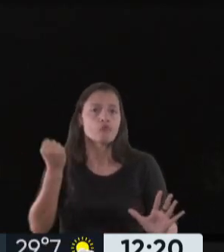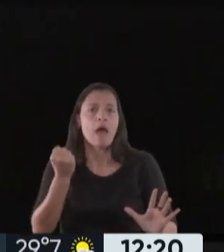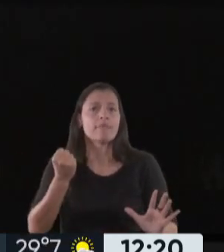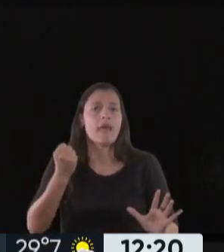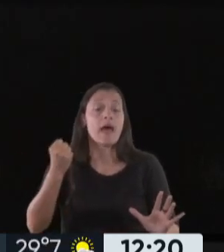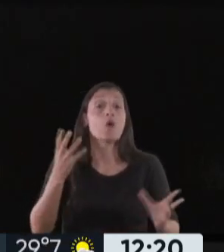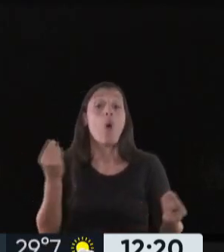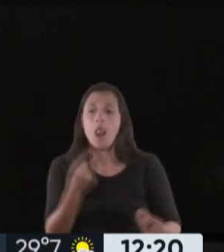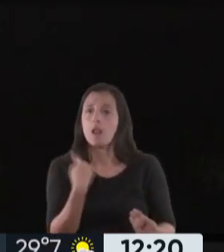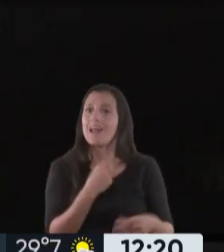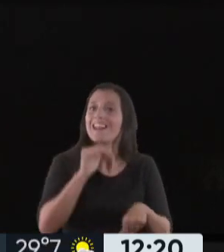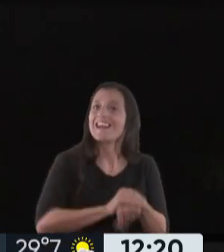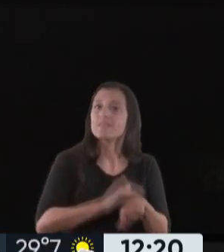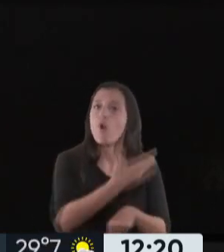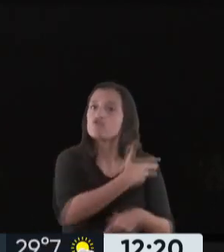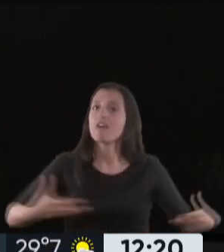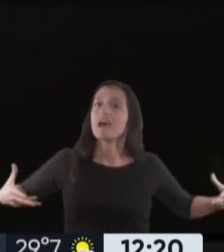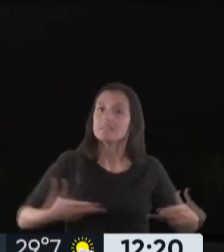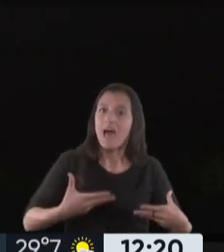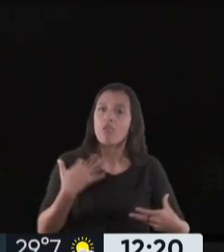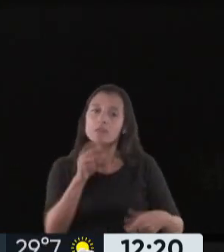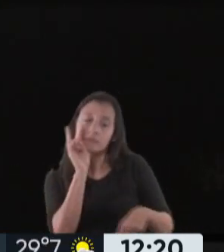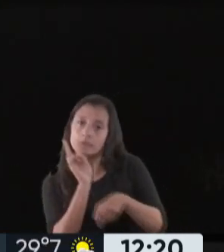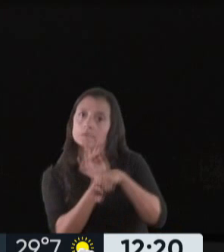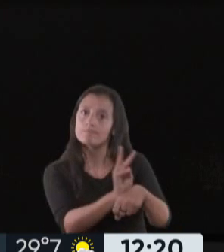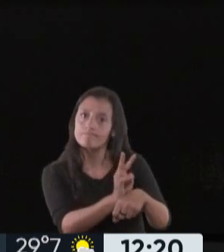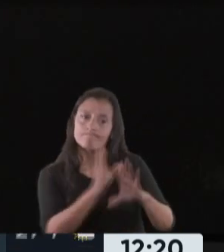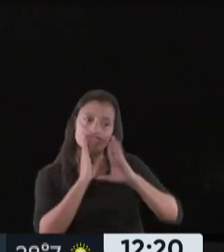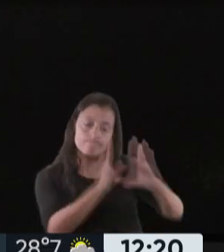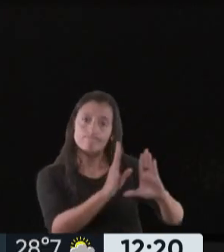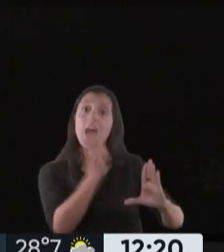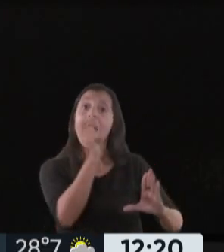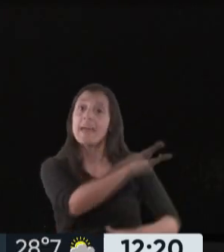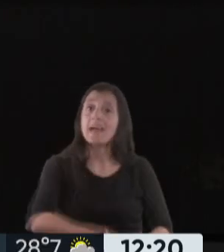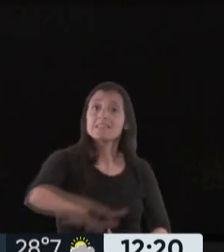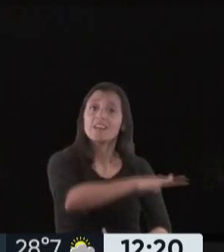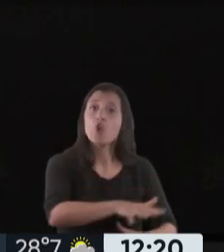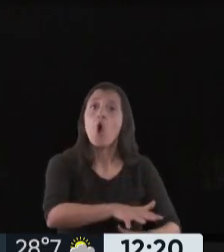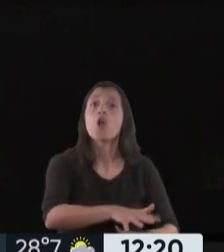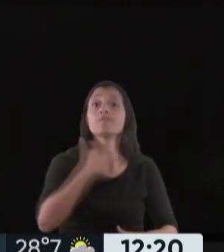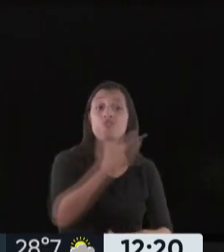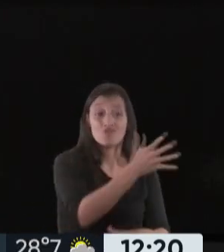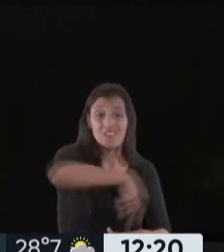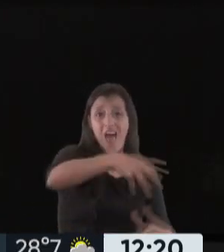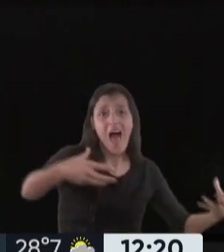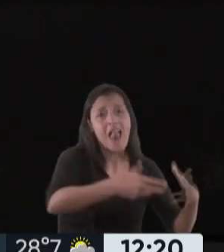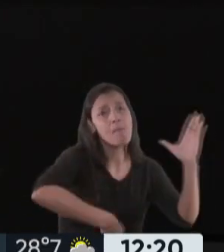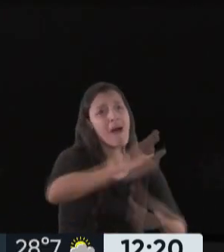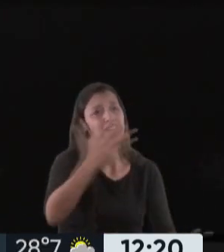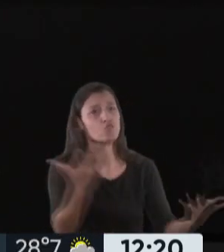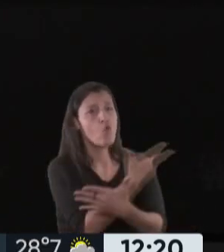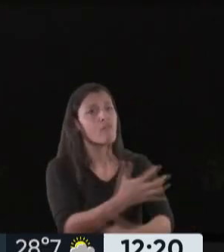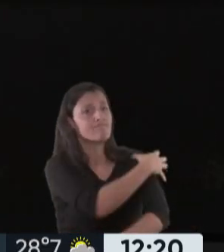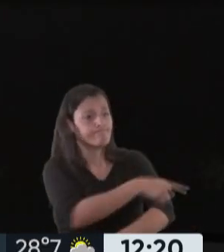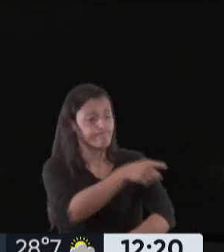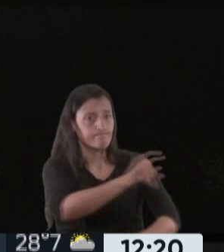y que es nuestra responsabilidad, deber de cuidar a los sectores sociales más vulnerables, ¿no?